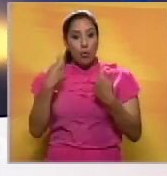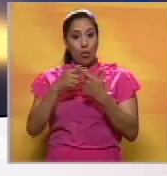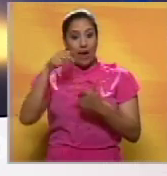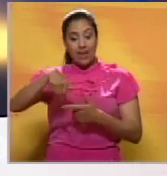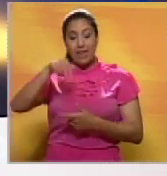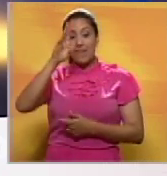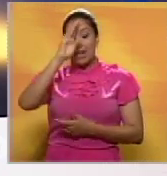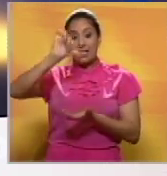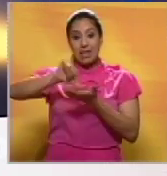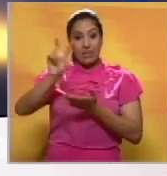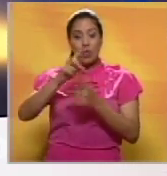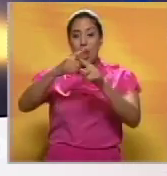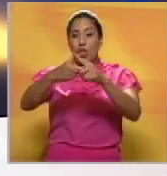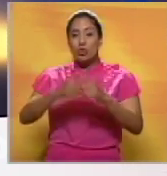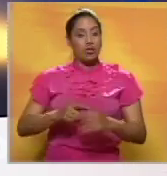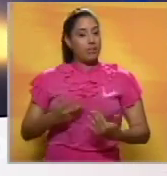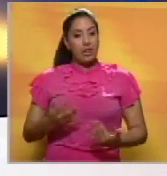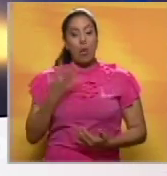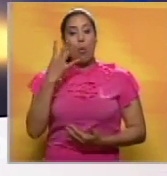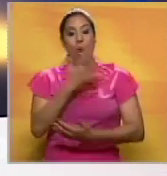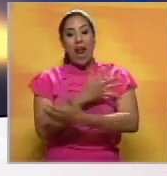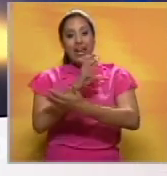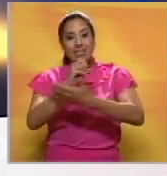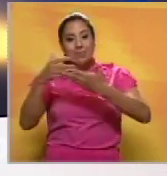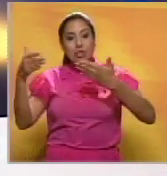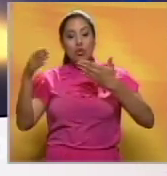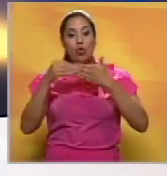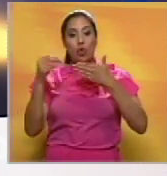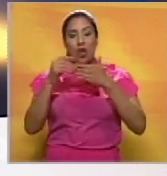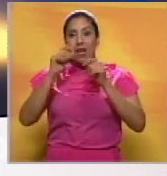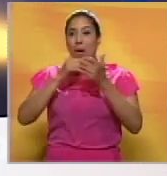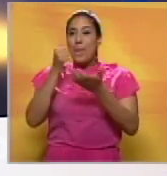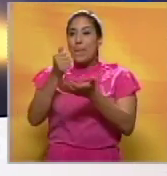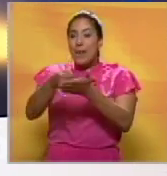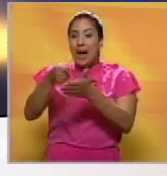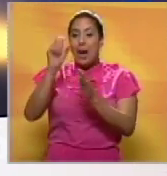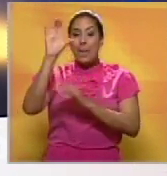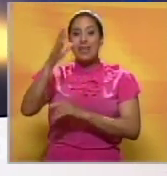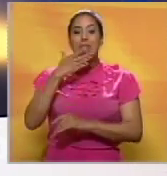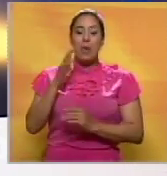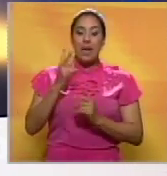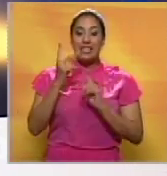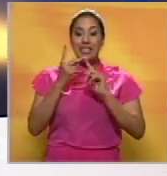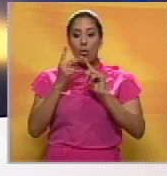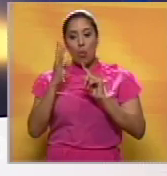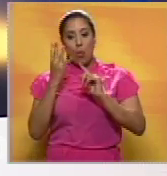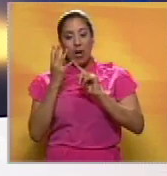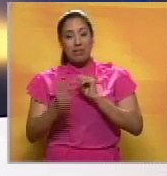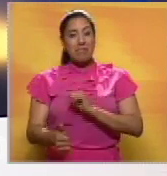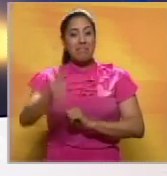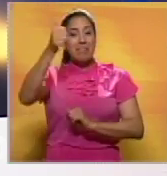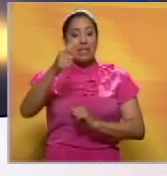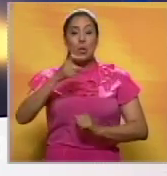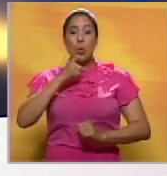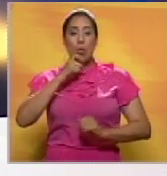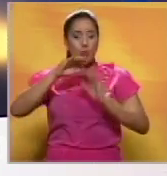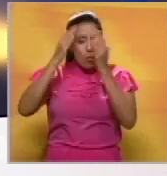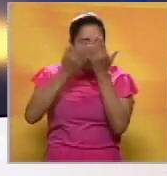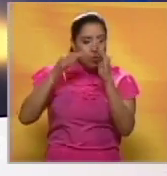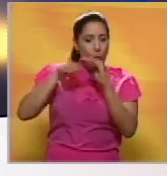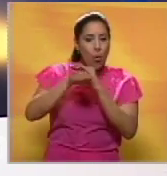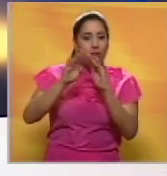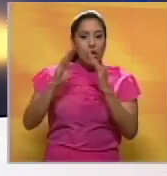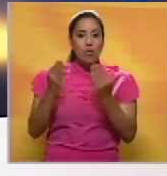de Venezuela, que en total equivale a $40 millones, ubicando al país como entre la segunda y cuarta potencia aurífera del mundo.